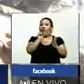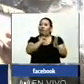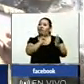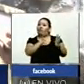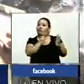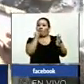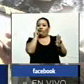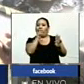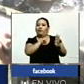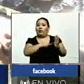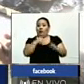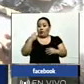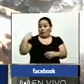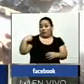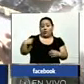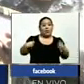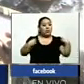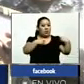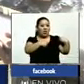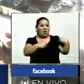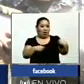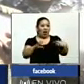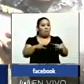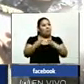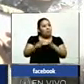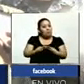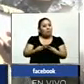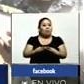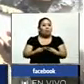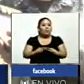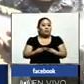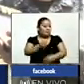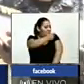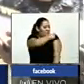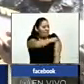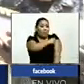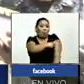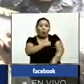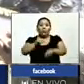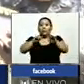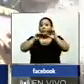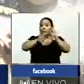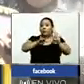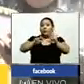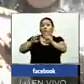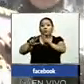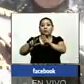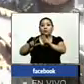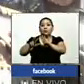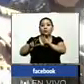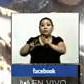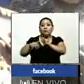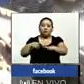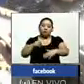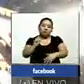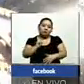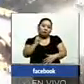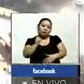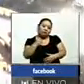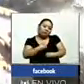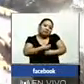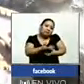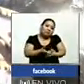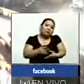traían tatuajes alusivos a pandillas, otros que 98 que declararon y supimos